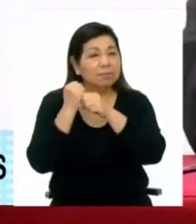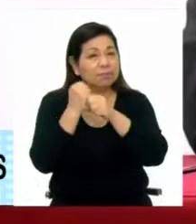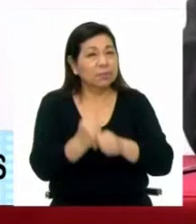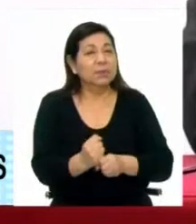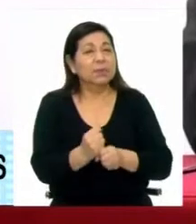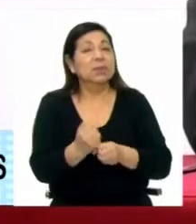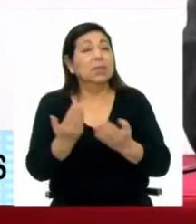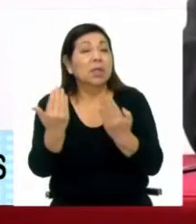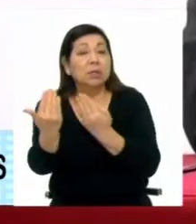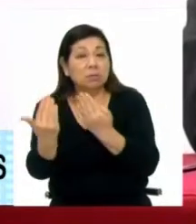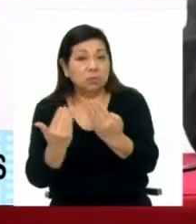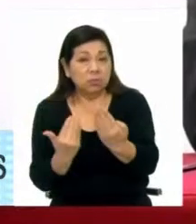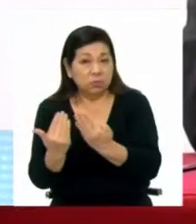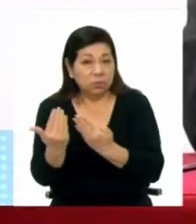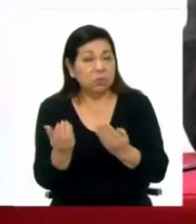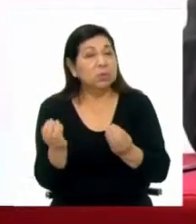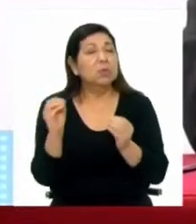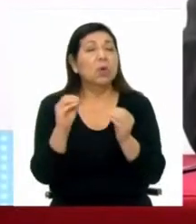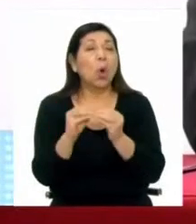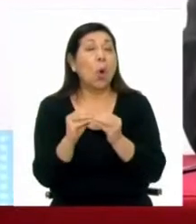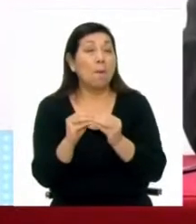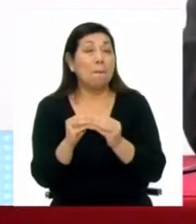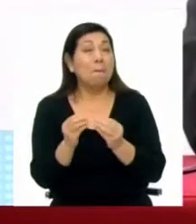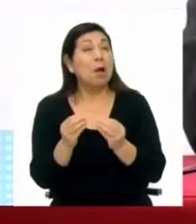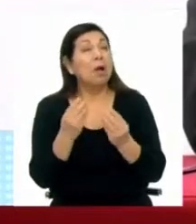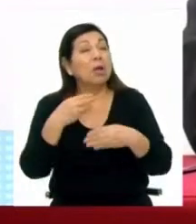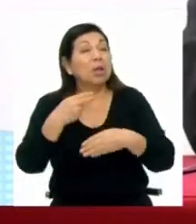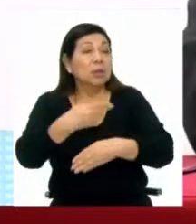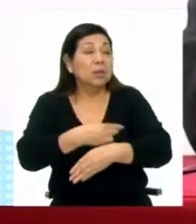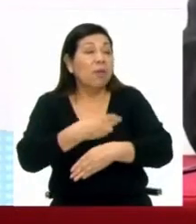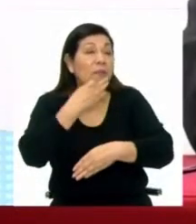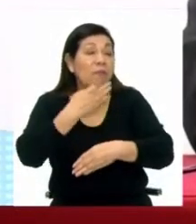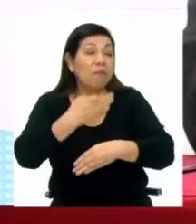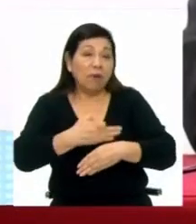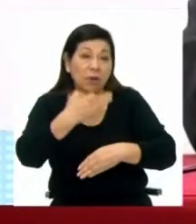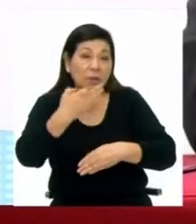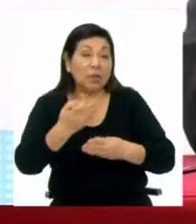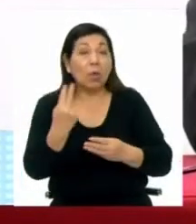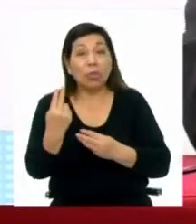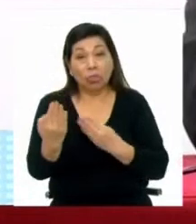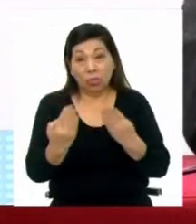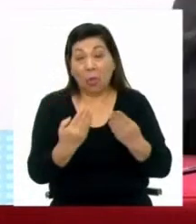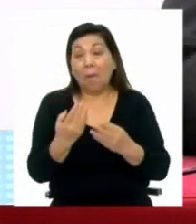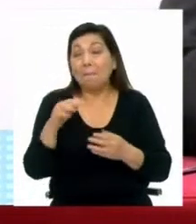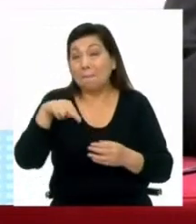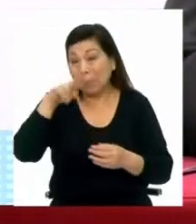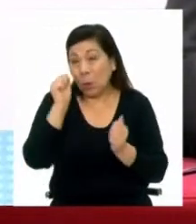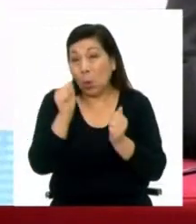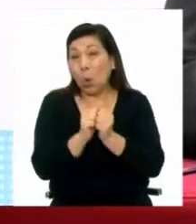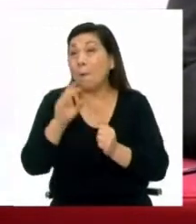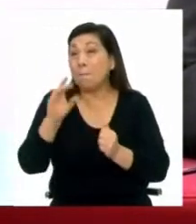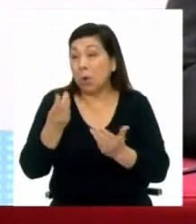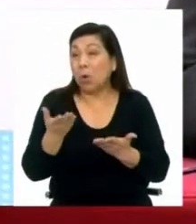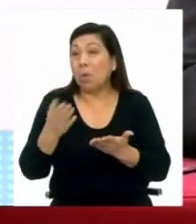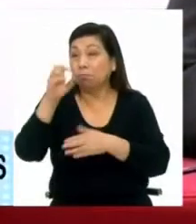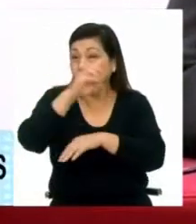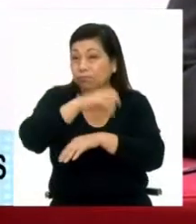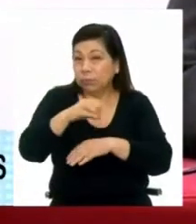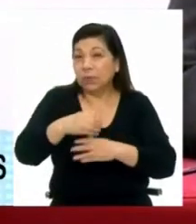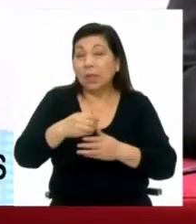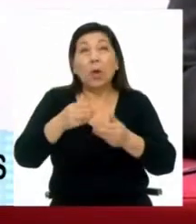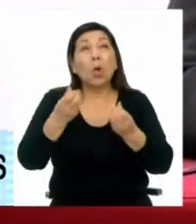fortalecer nuestra relación, poner puntos de frontera en ambos lados que pueda ayudar sobre todo a las